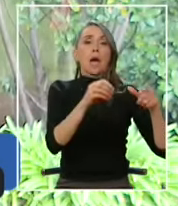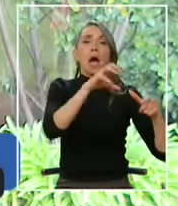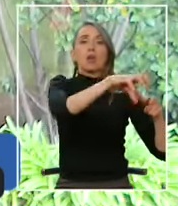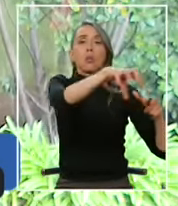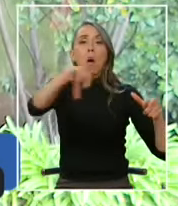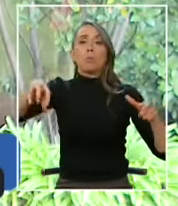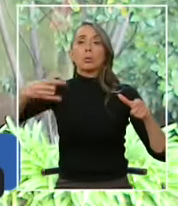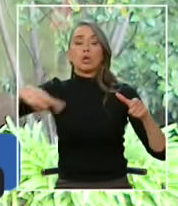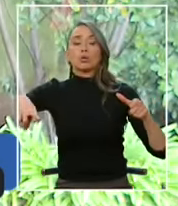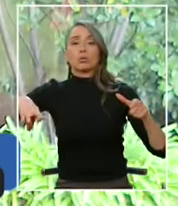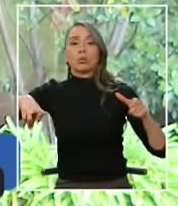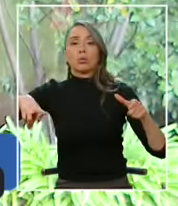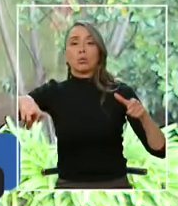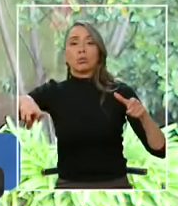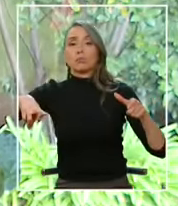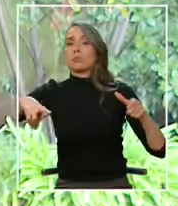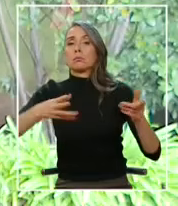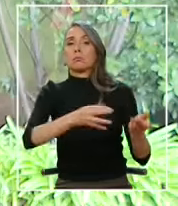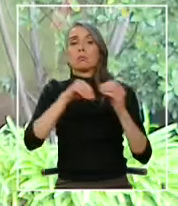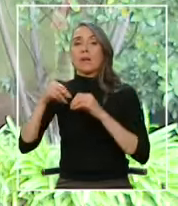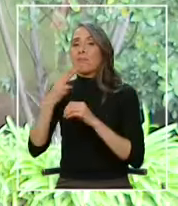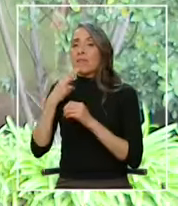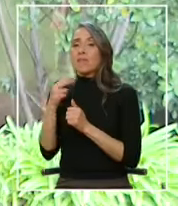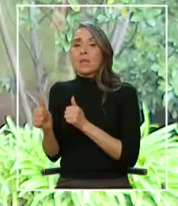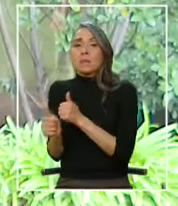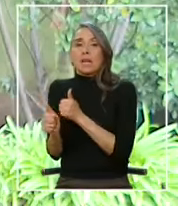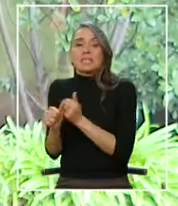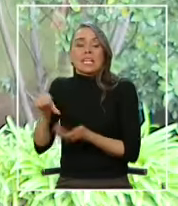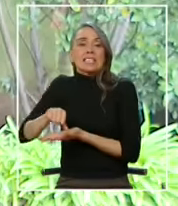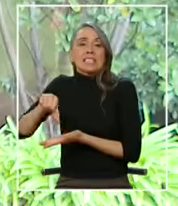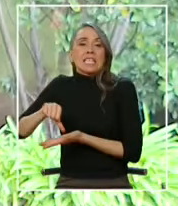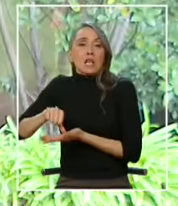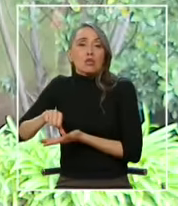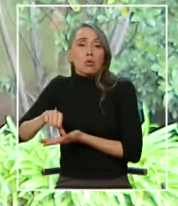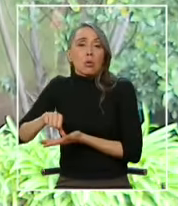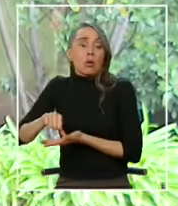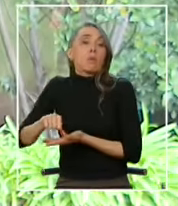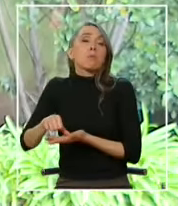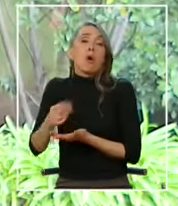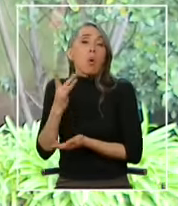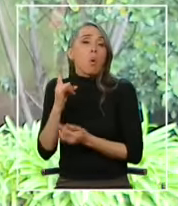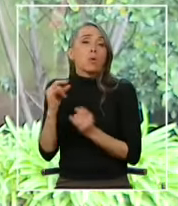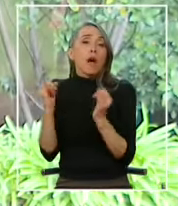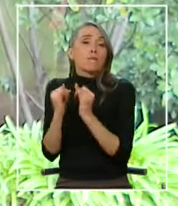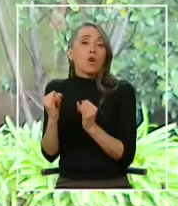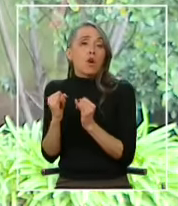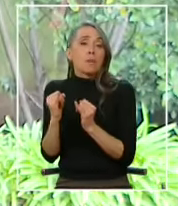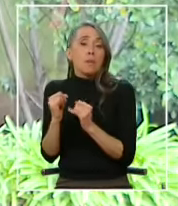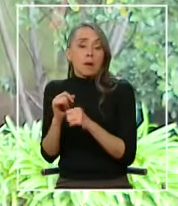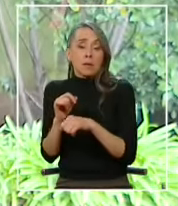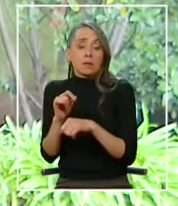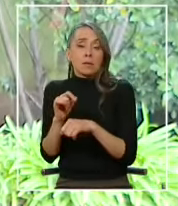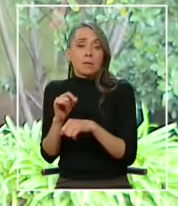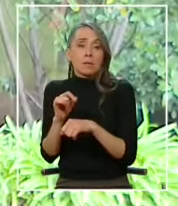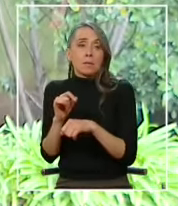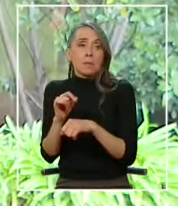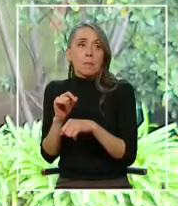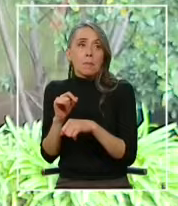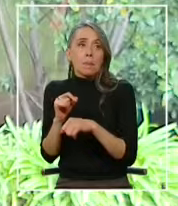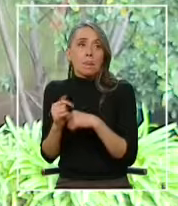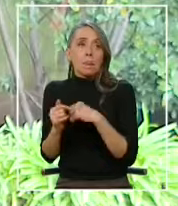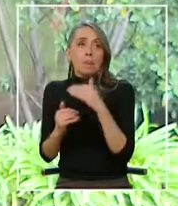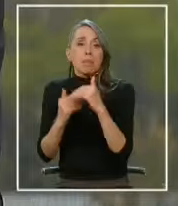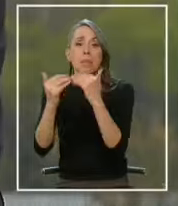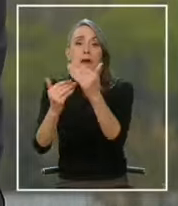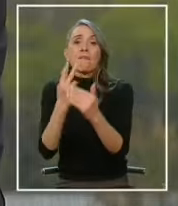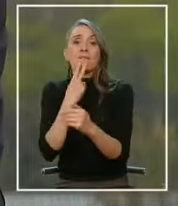sur principalmente, se cambian a vivir a zonas más céntricas porque entienden que es la única manera que ellos tienen para poder seguir